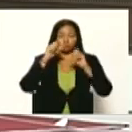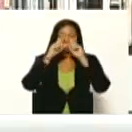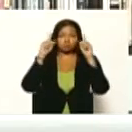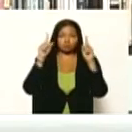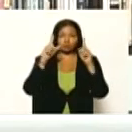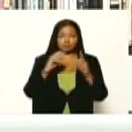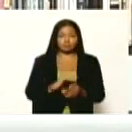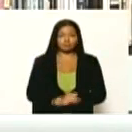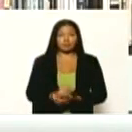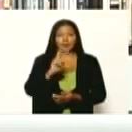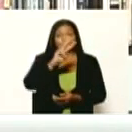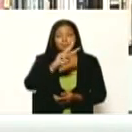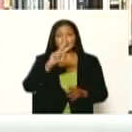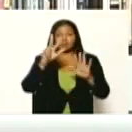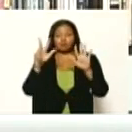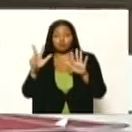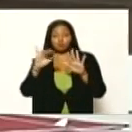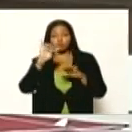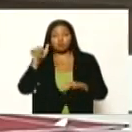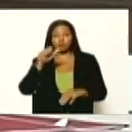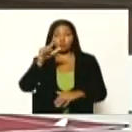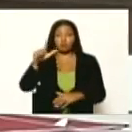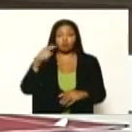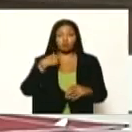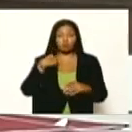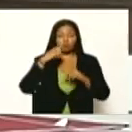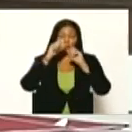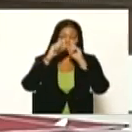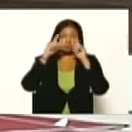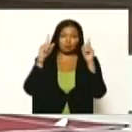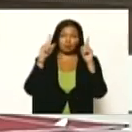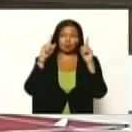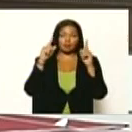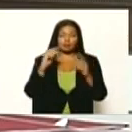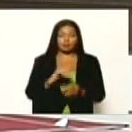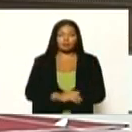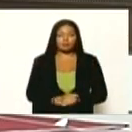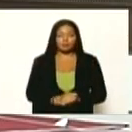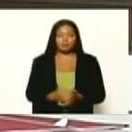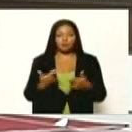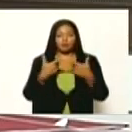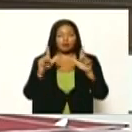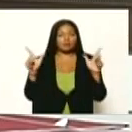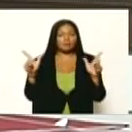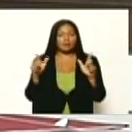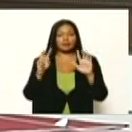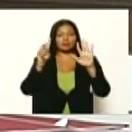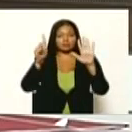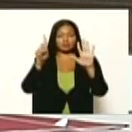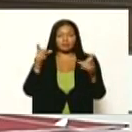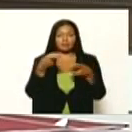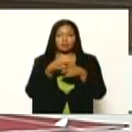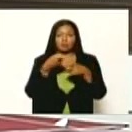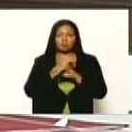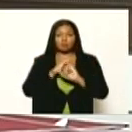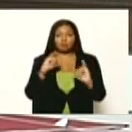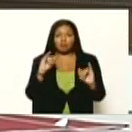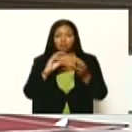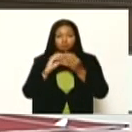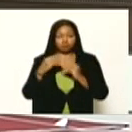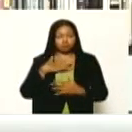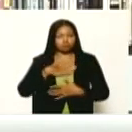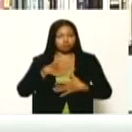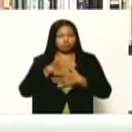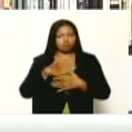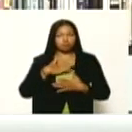28 de julio. 28 de julio, el mismo 28 de julio. Y me dieron de alta el 6 de agosto. ¿Y ya estás plenamente recuperado